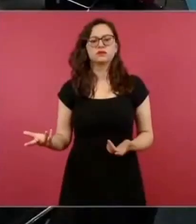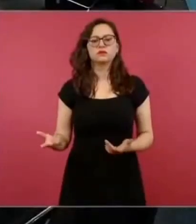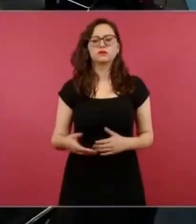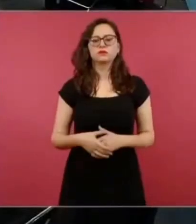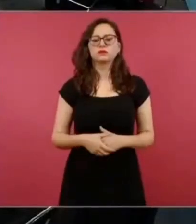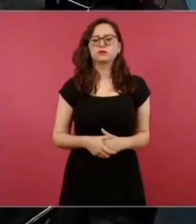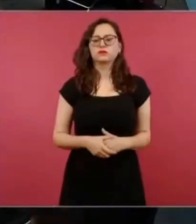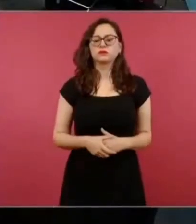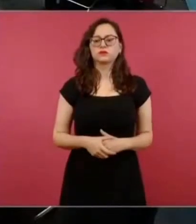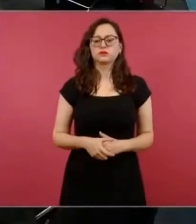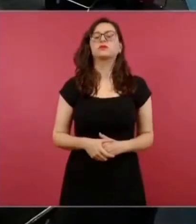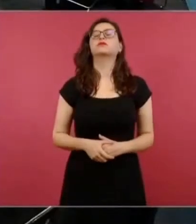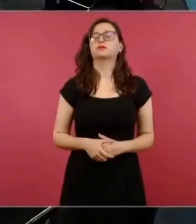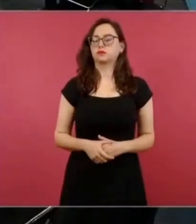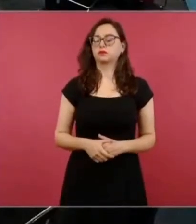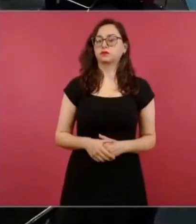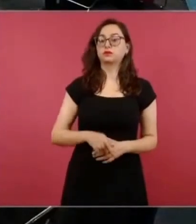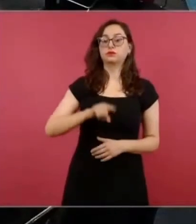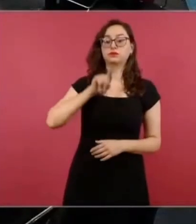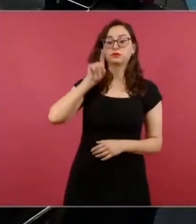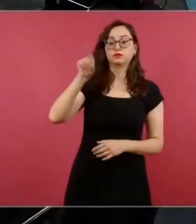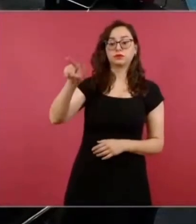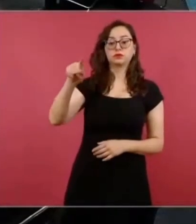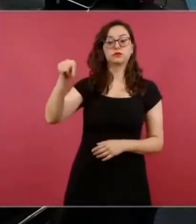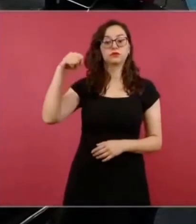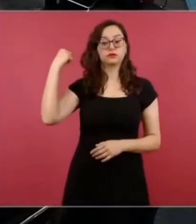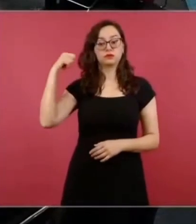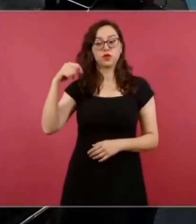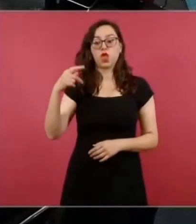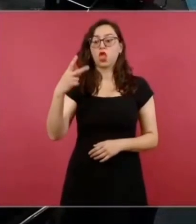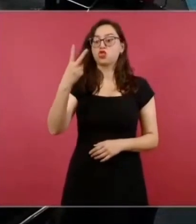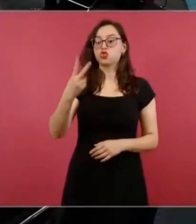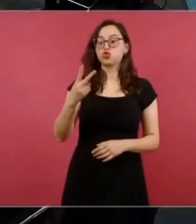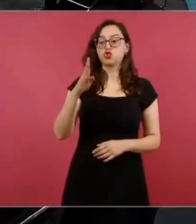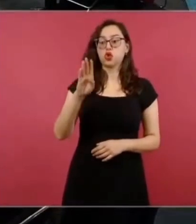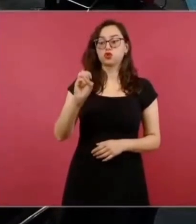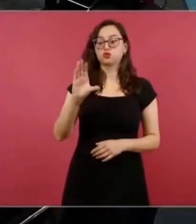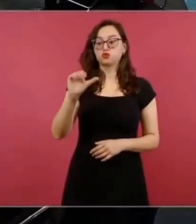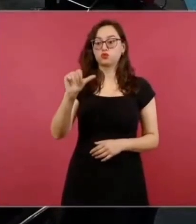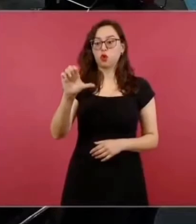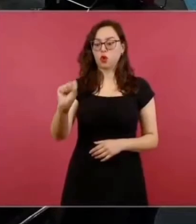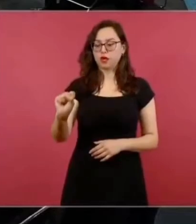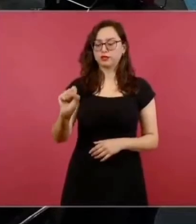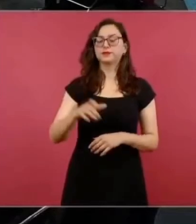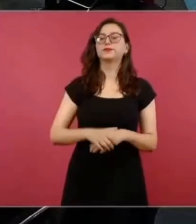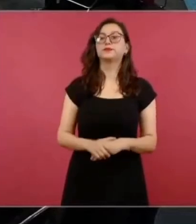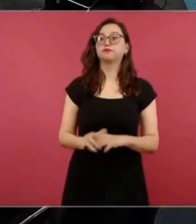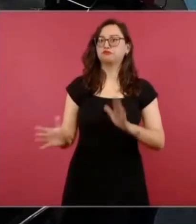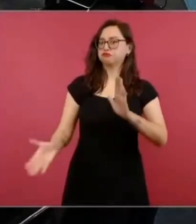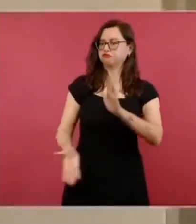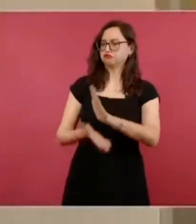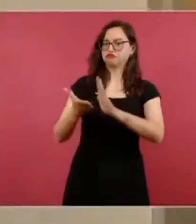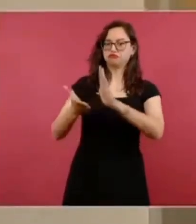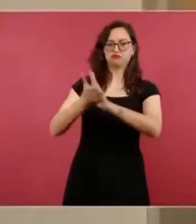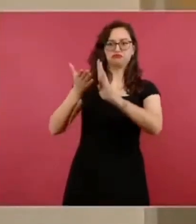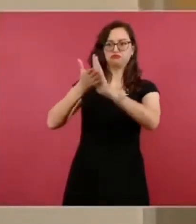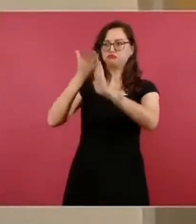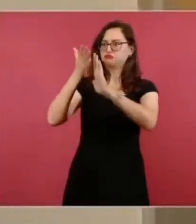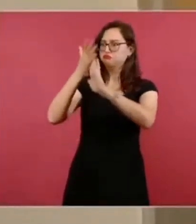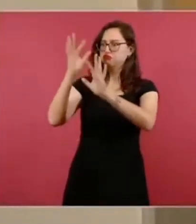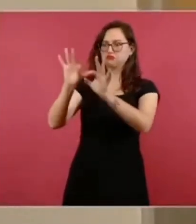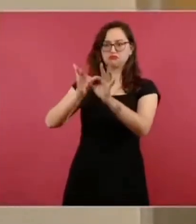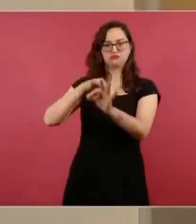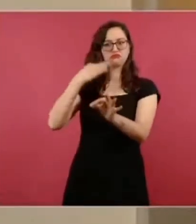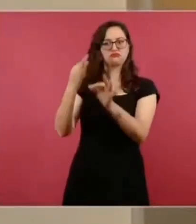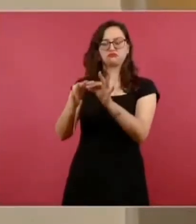Miren, Dos Bocas, desde el punto de vista de construcción, está totalmente construida, están todas las